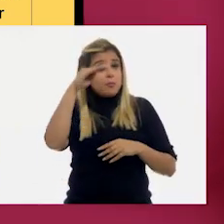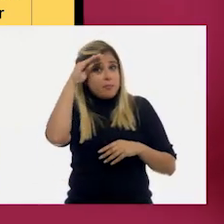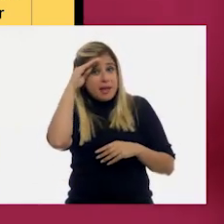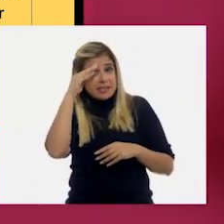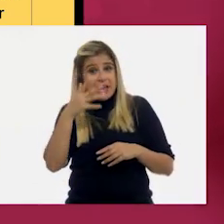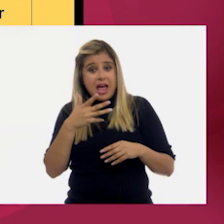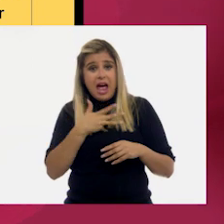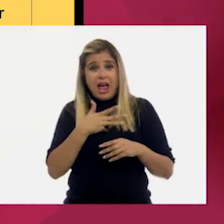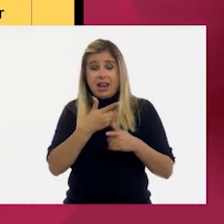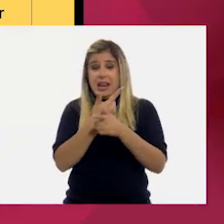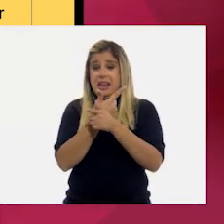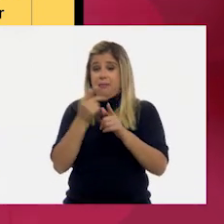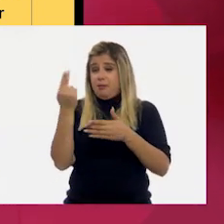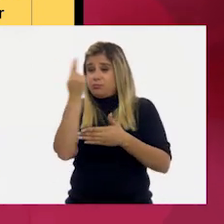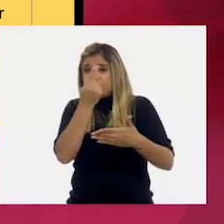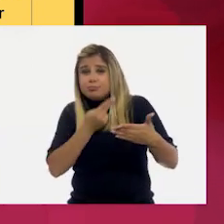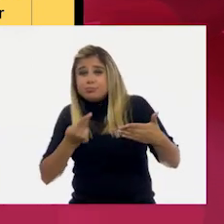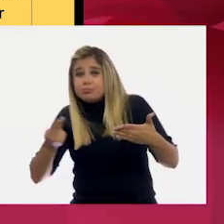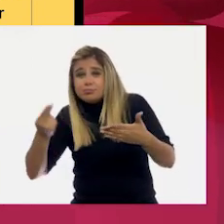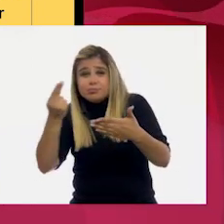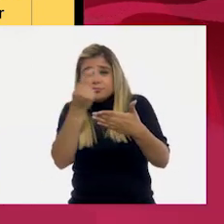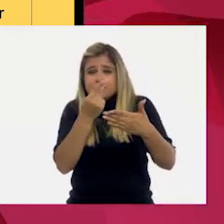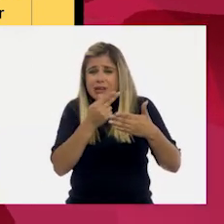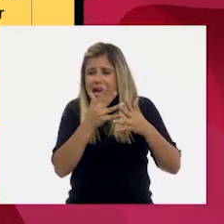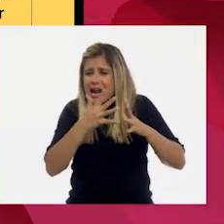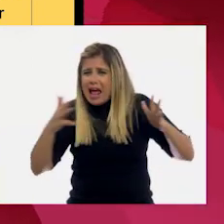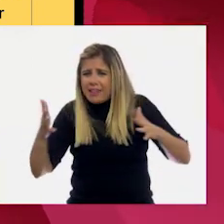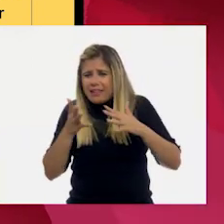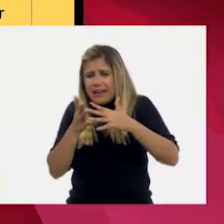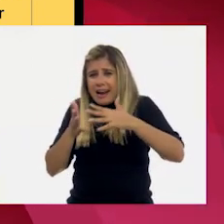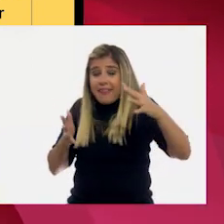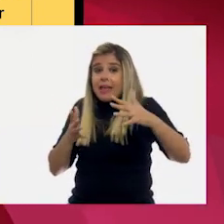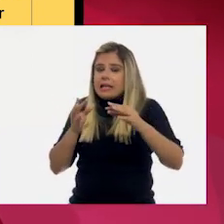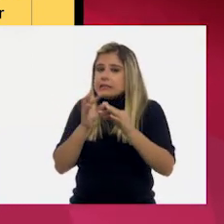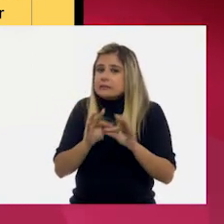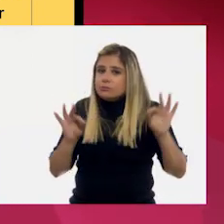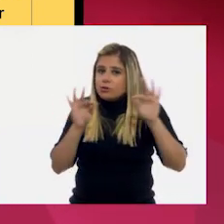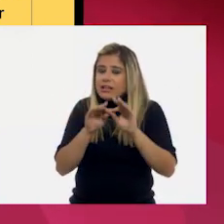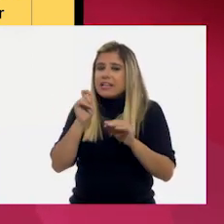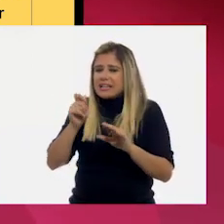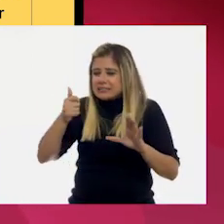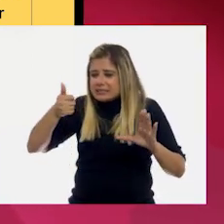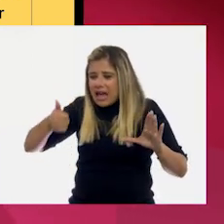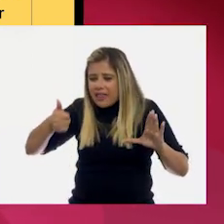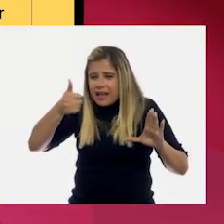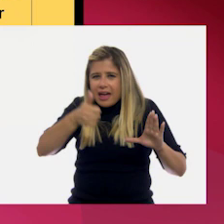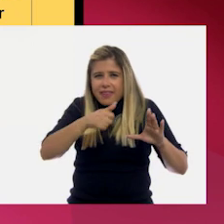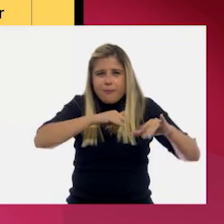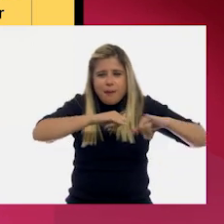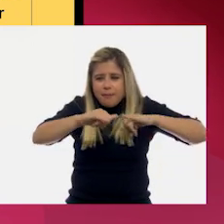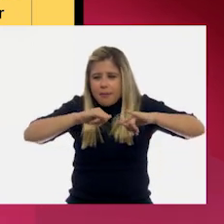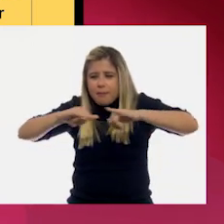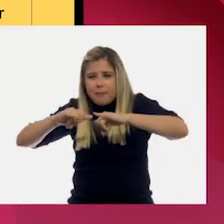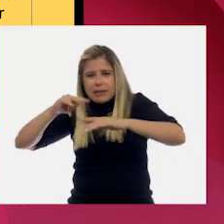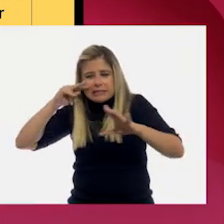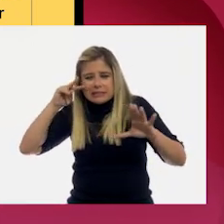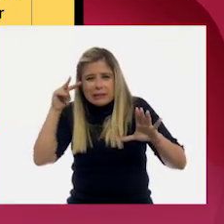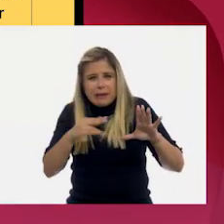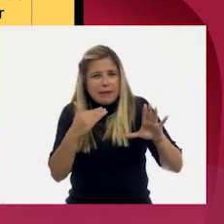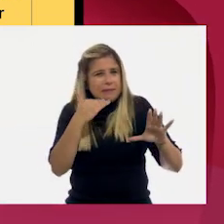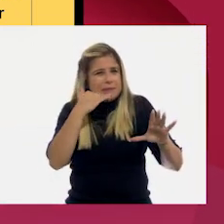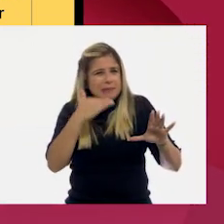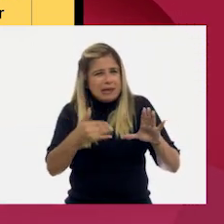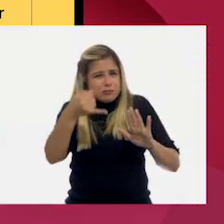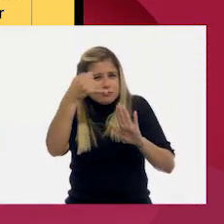un principio y un fin, es importante que se vea cada parte del croquis. Y el tercer punto es tomar en